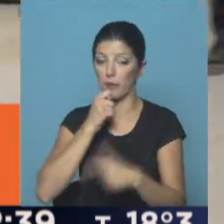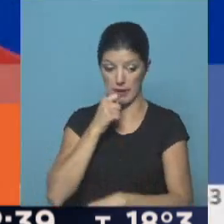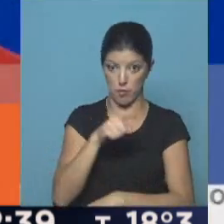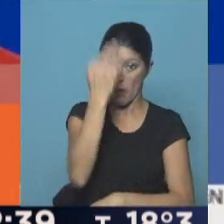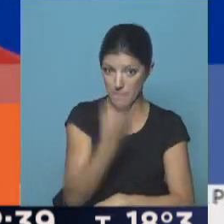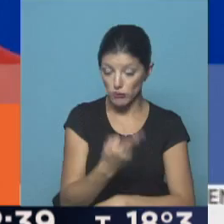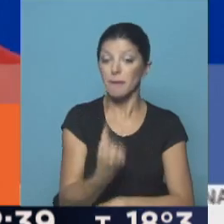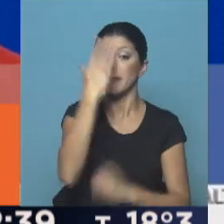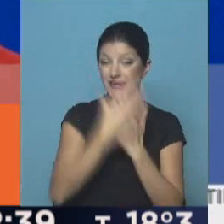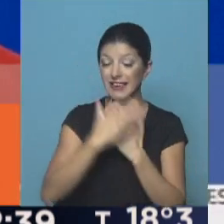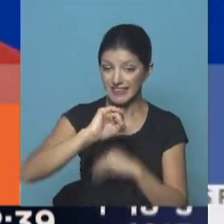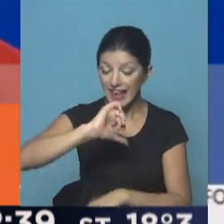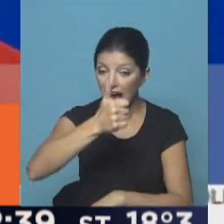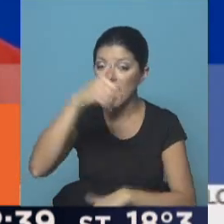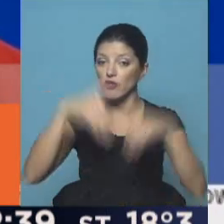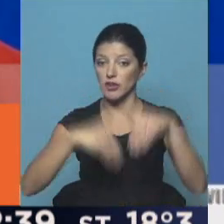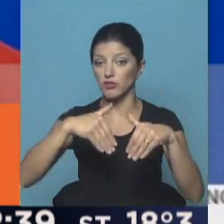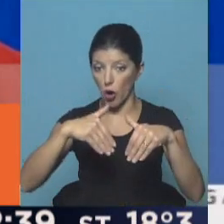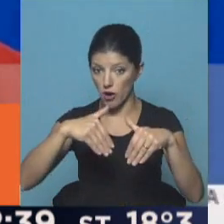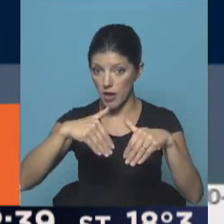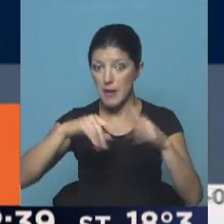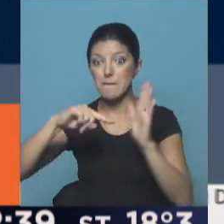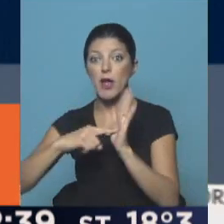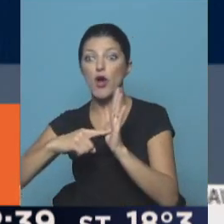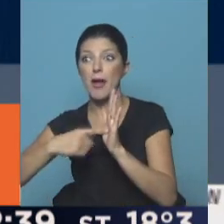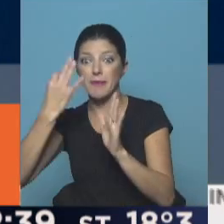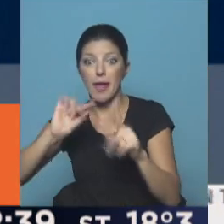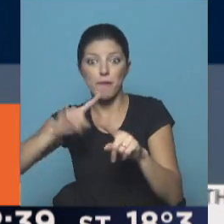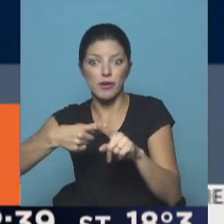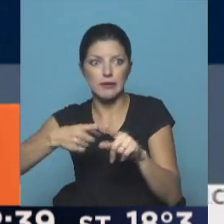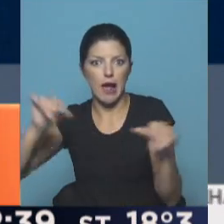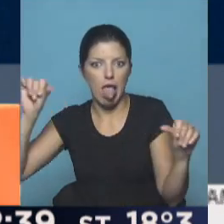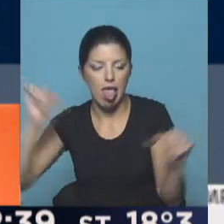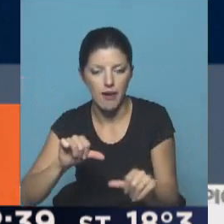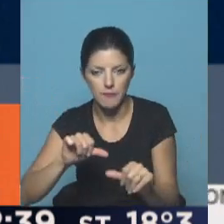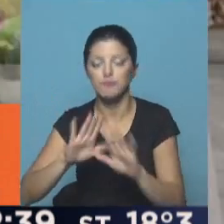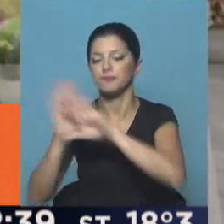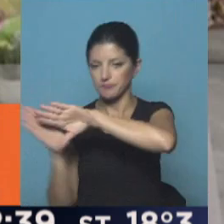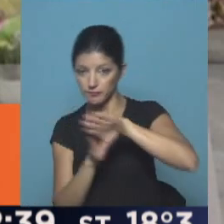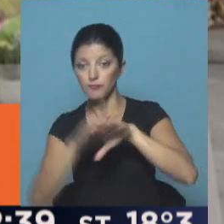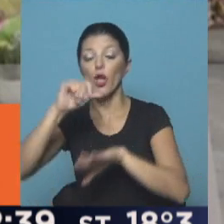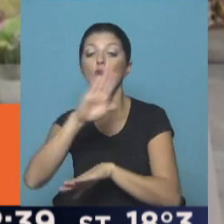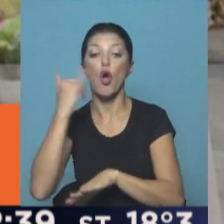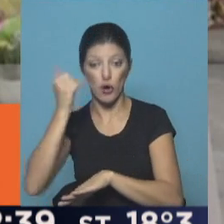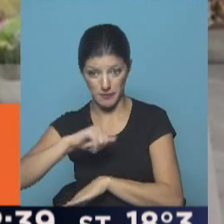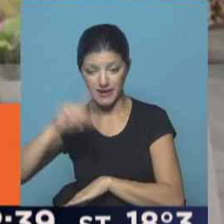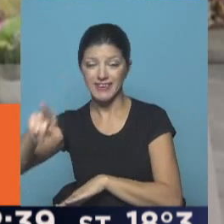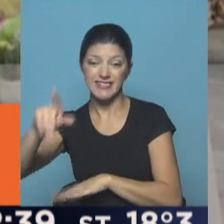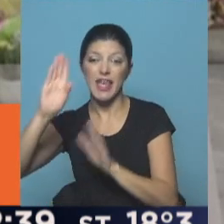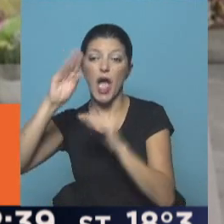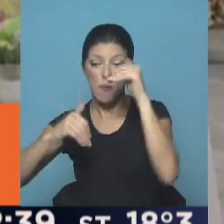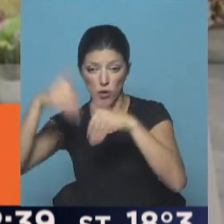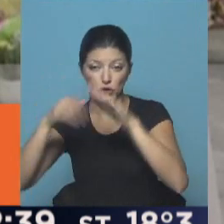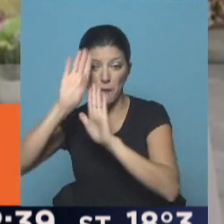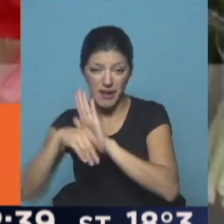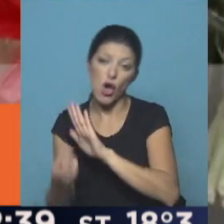electoralmente, pero no las gana políticamente. Es cierto que Corbyn pierde en términos de votos, pero es el ganador